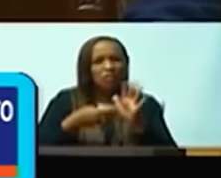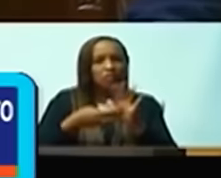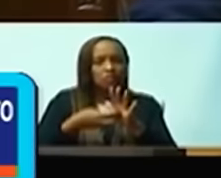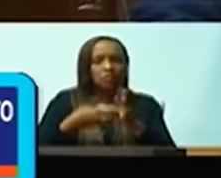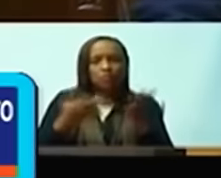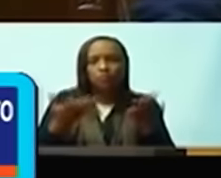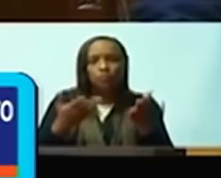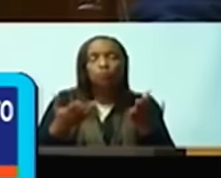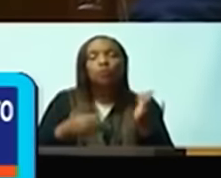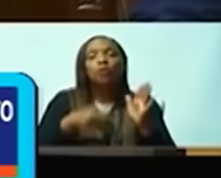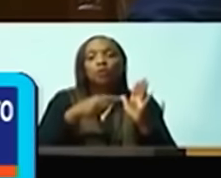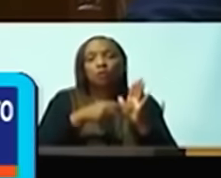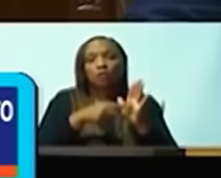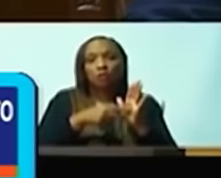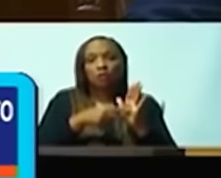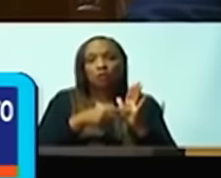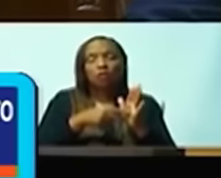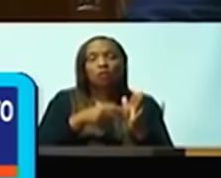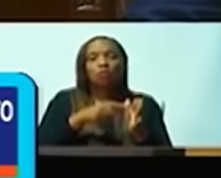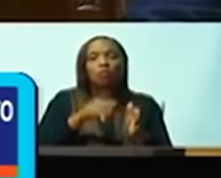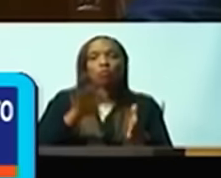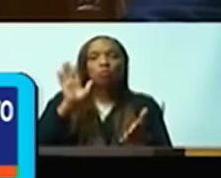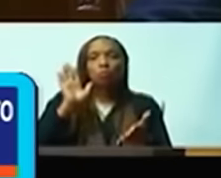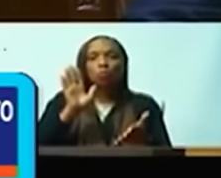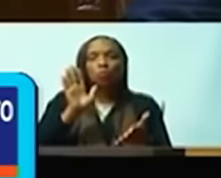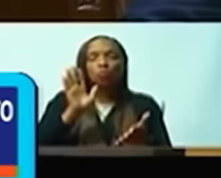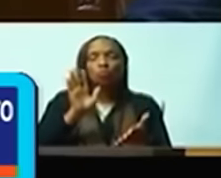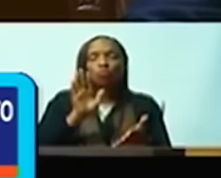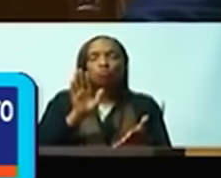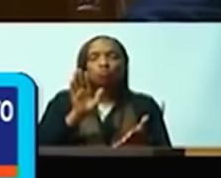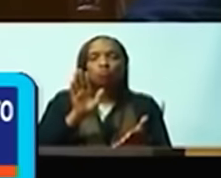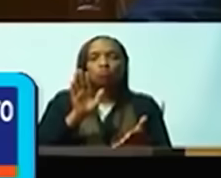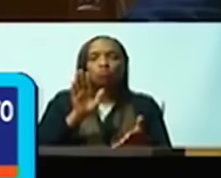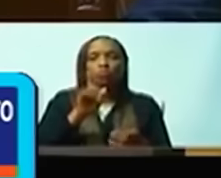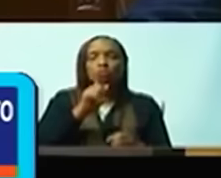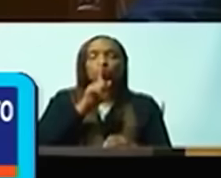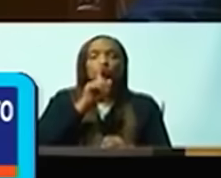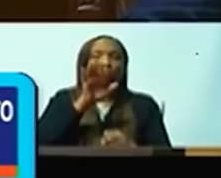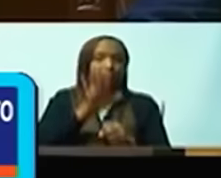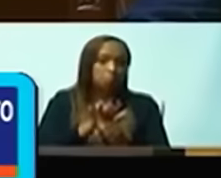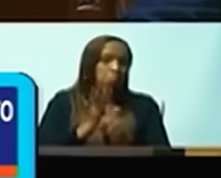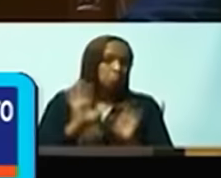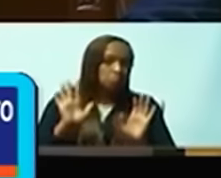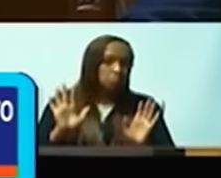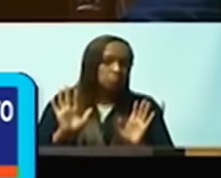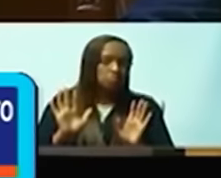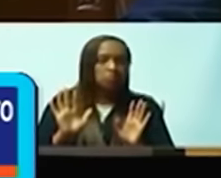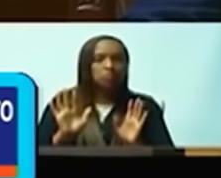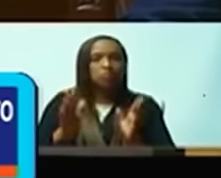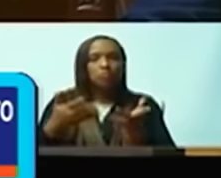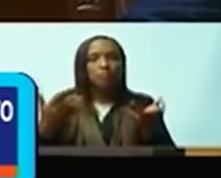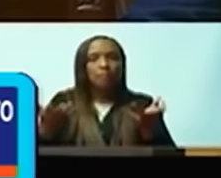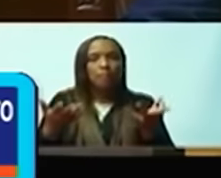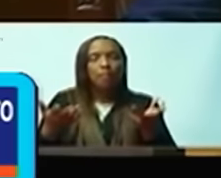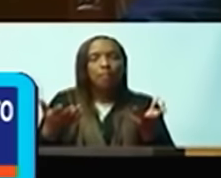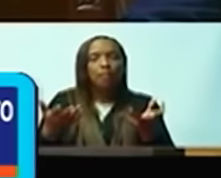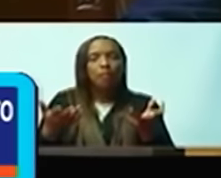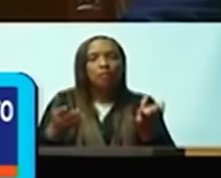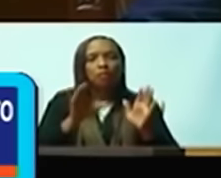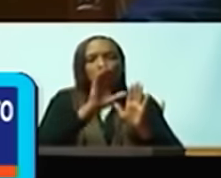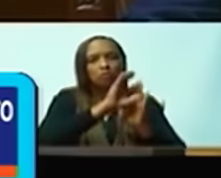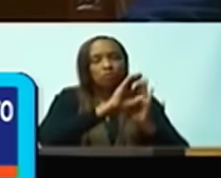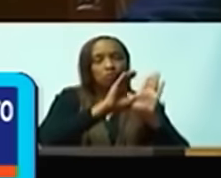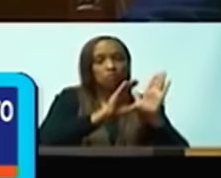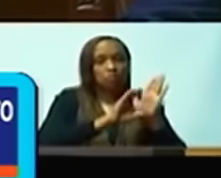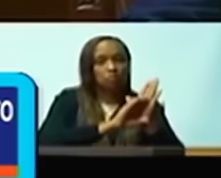constitucional, que señala nuestra Constitución bajo cuáles criterios se protege, que la Constitución